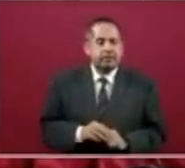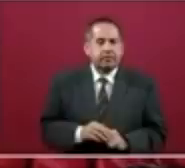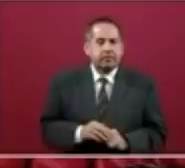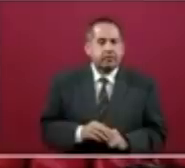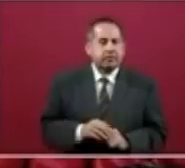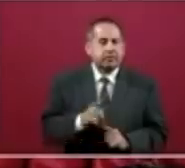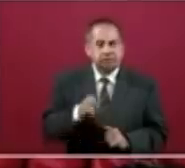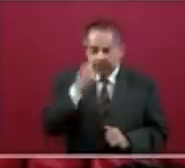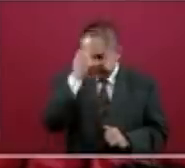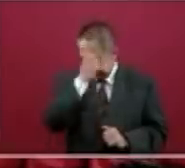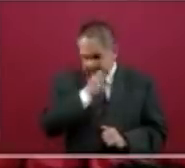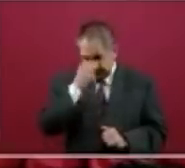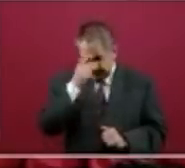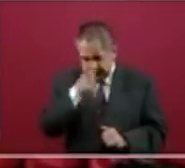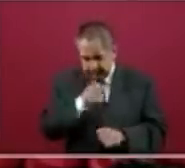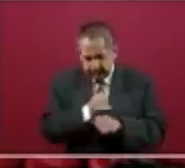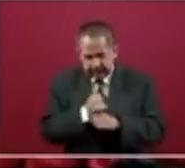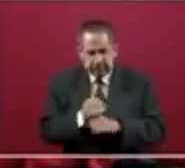cómo